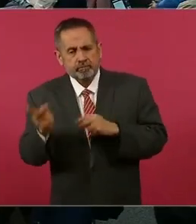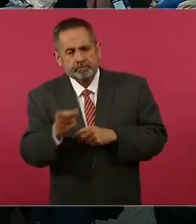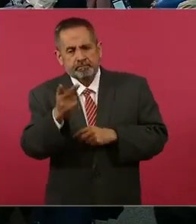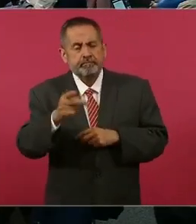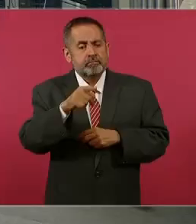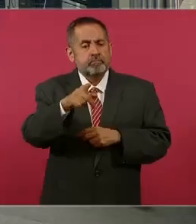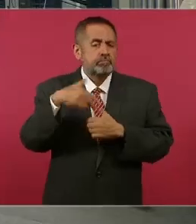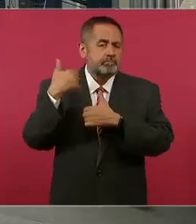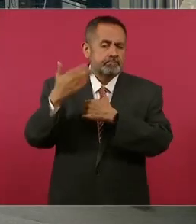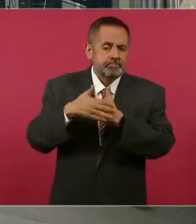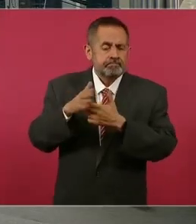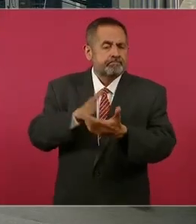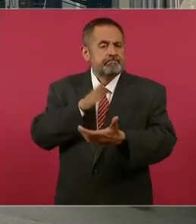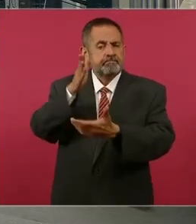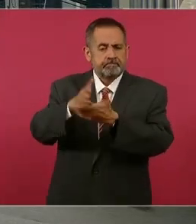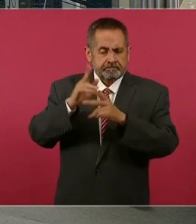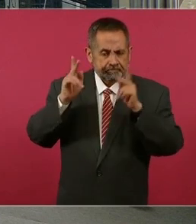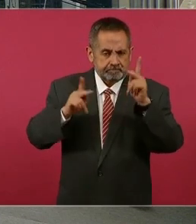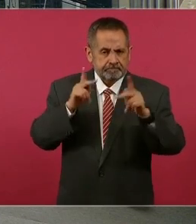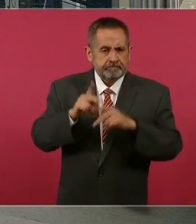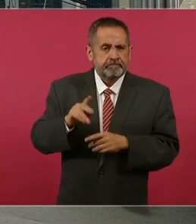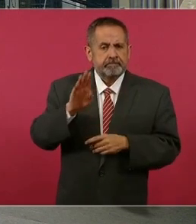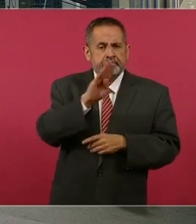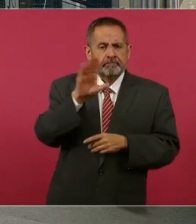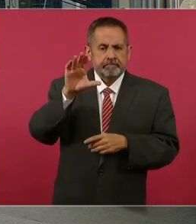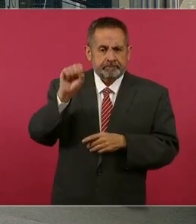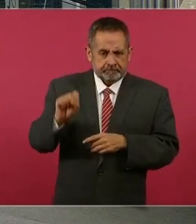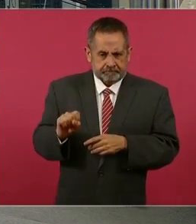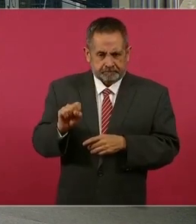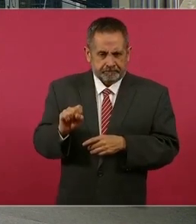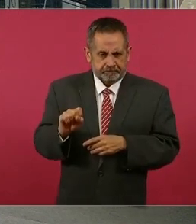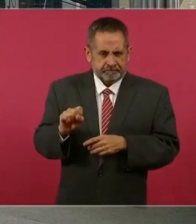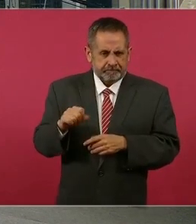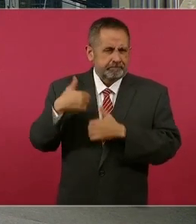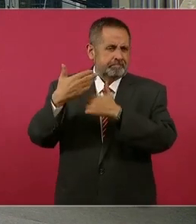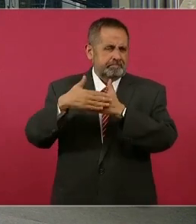que visitaría Baja